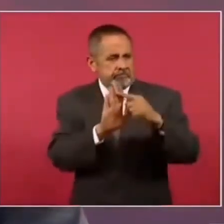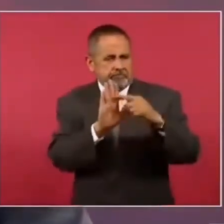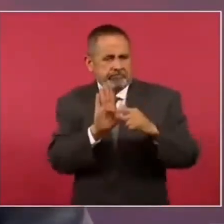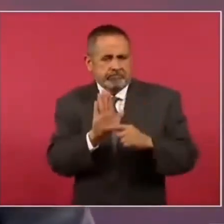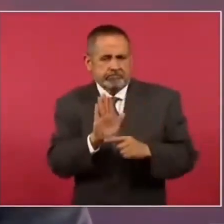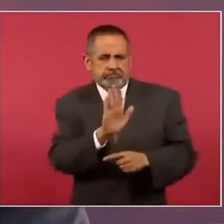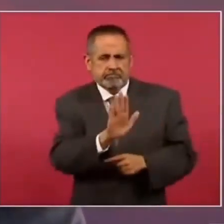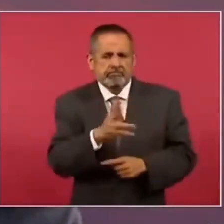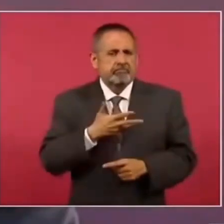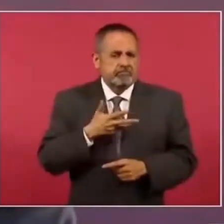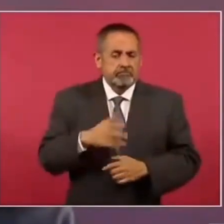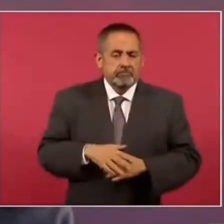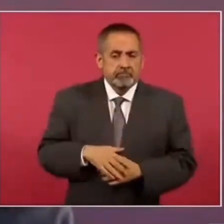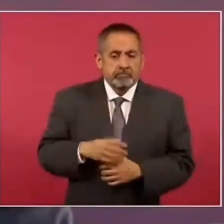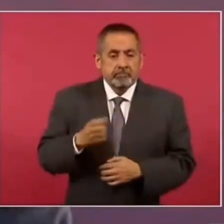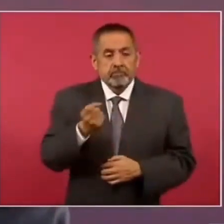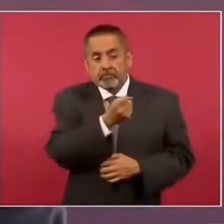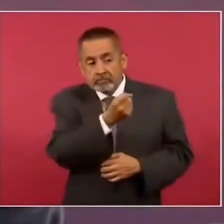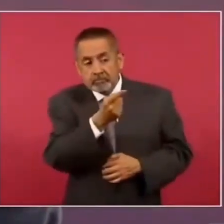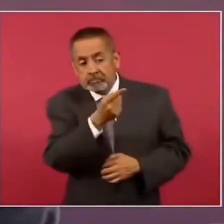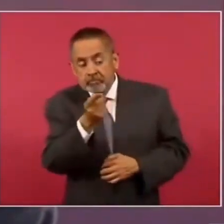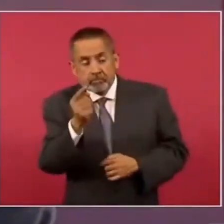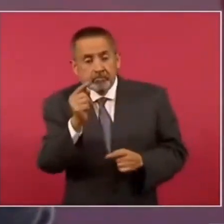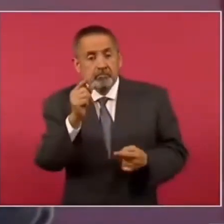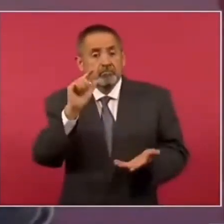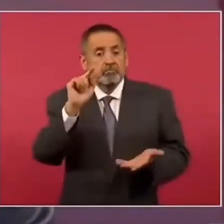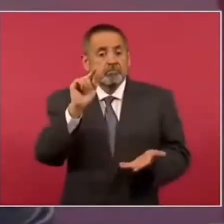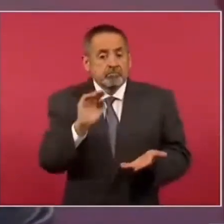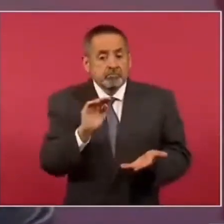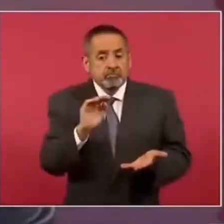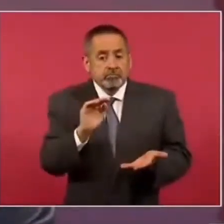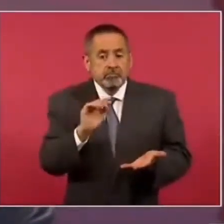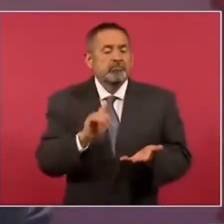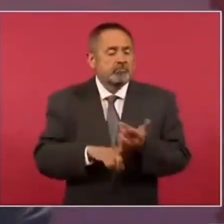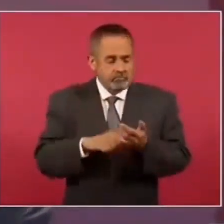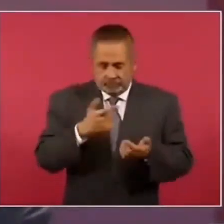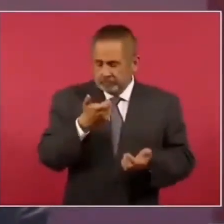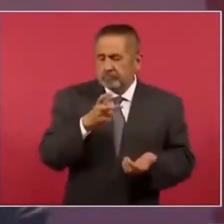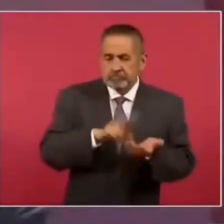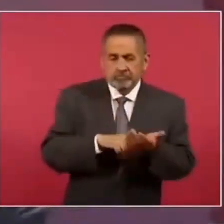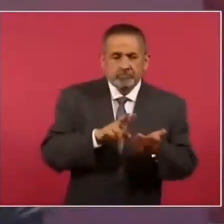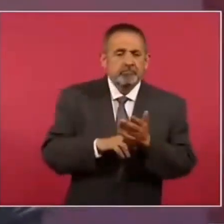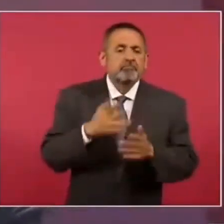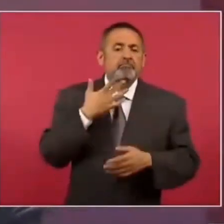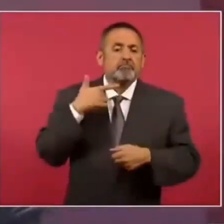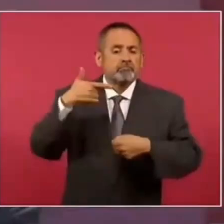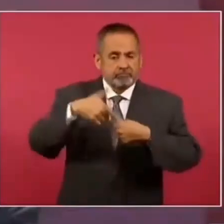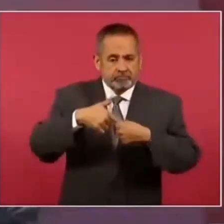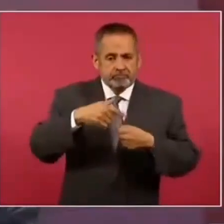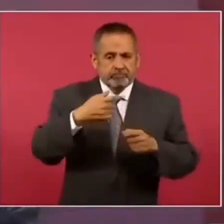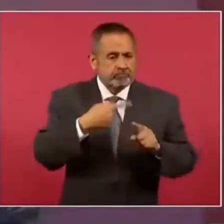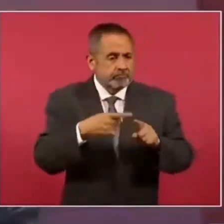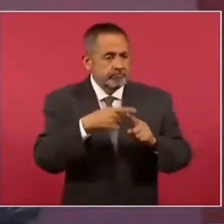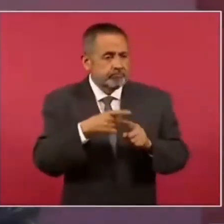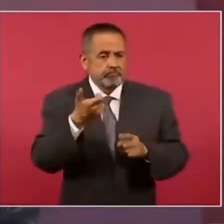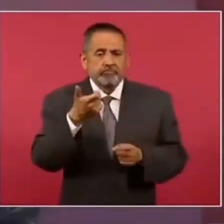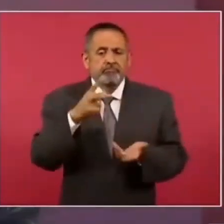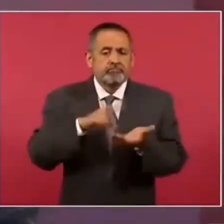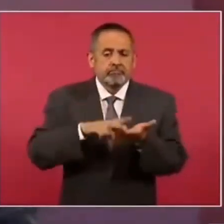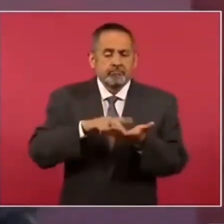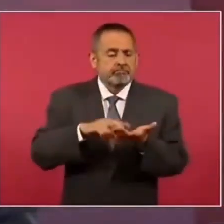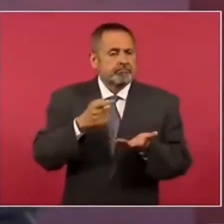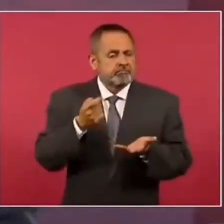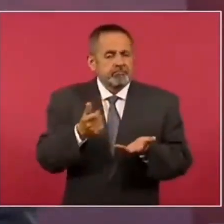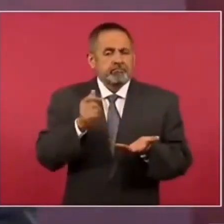Incluso han habido disminuciones en los precios de gasolinas, de